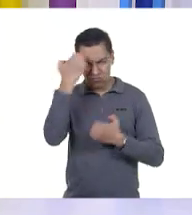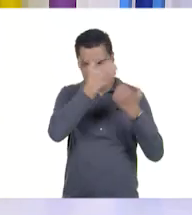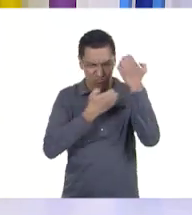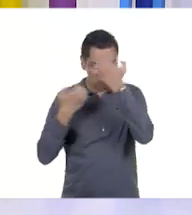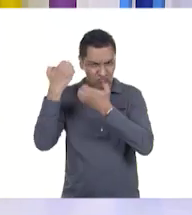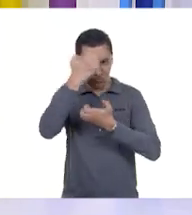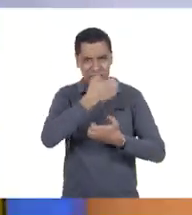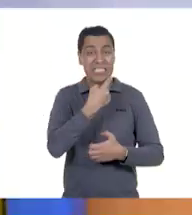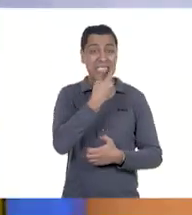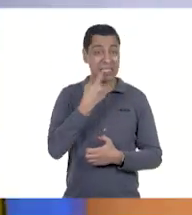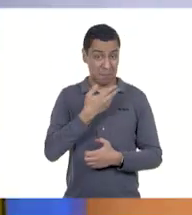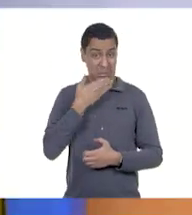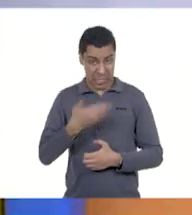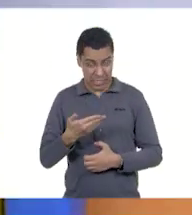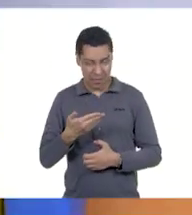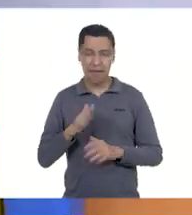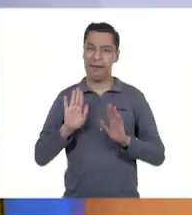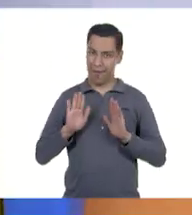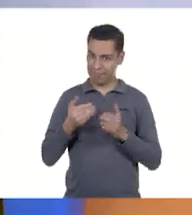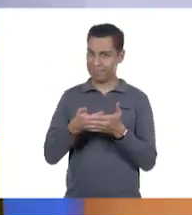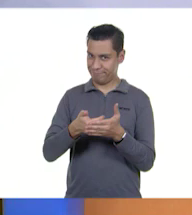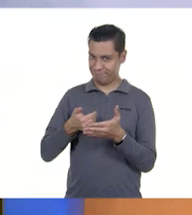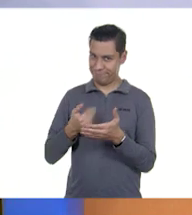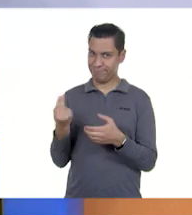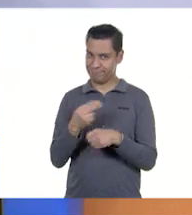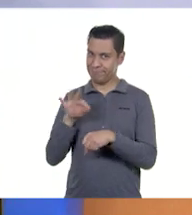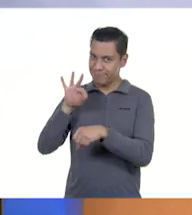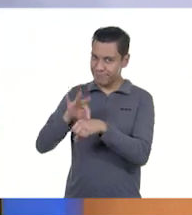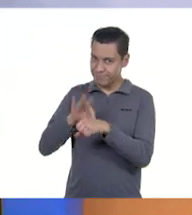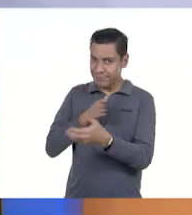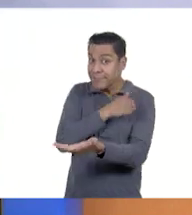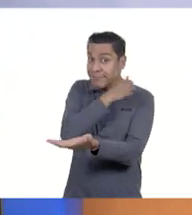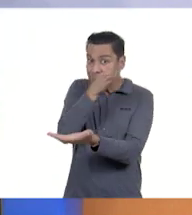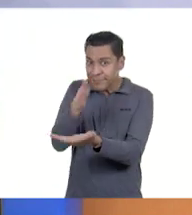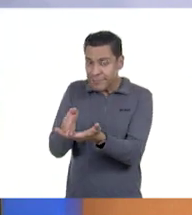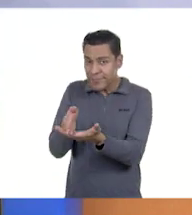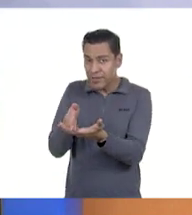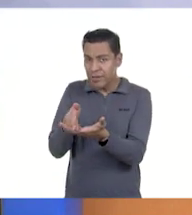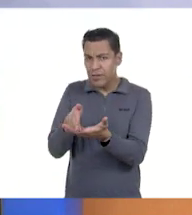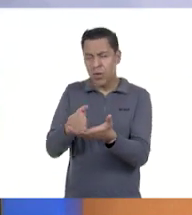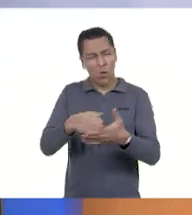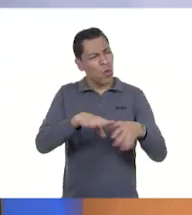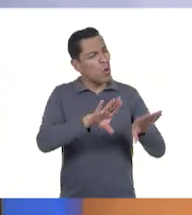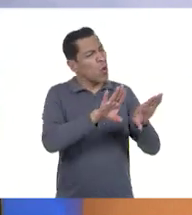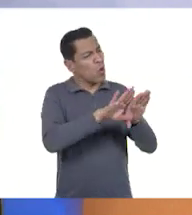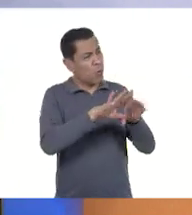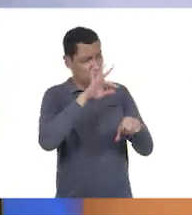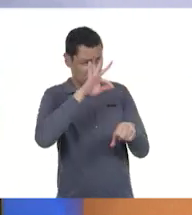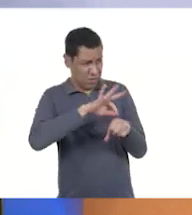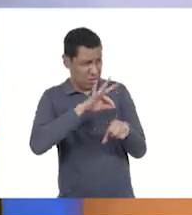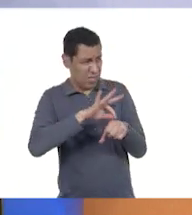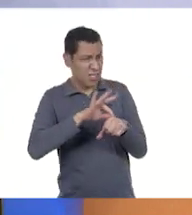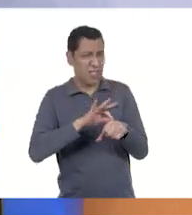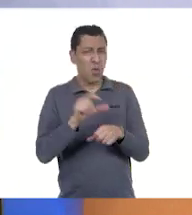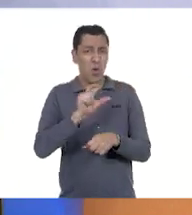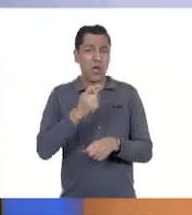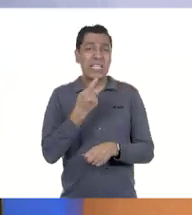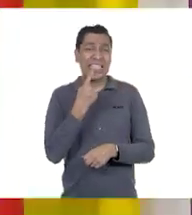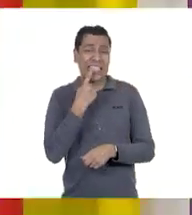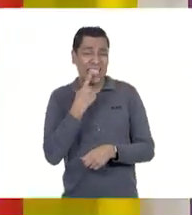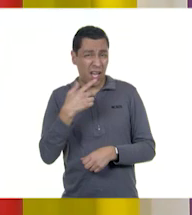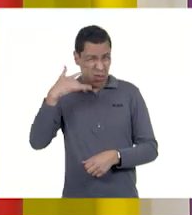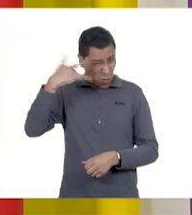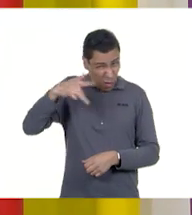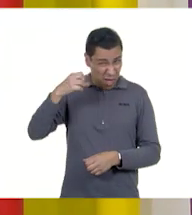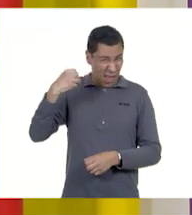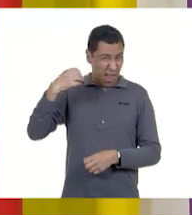todo está muy bien. Oye, Eric, ¿y tengo que acudir con el dentista únicamente cuando me duele mucho una muela o un diente? No, para